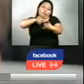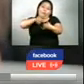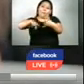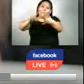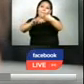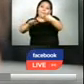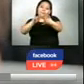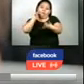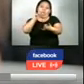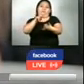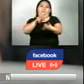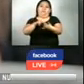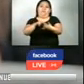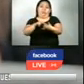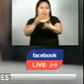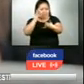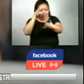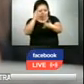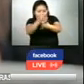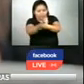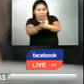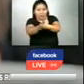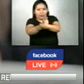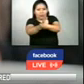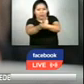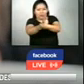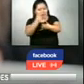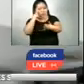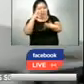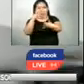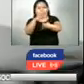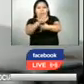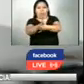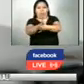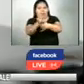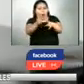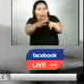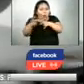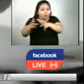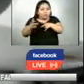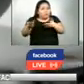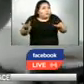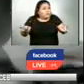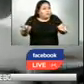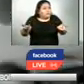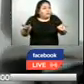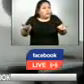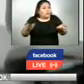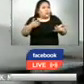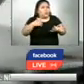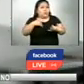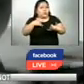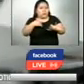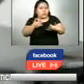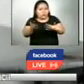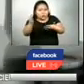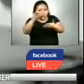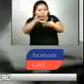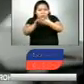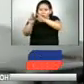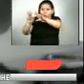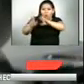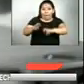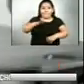y ya no estaba, ya se habían robado mi cuenta, ya estaba hackeada. Y cuando intentamos recuperarla con